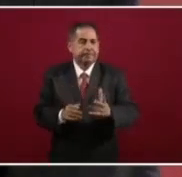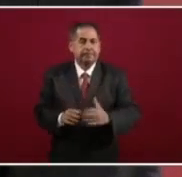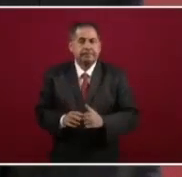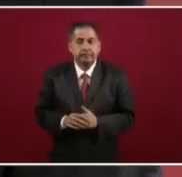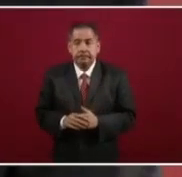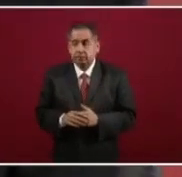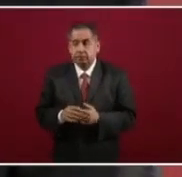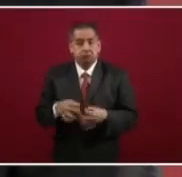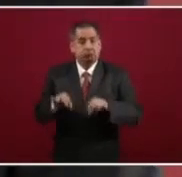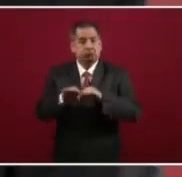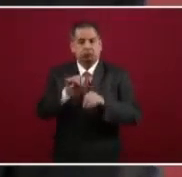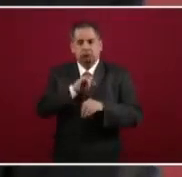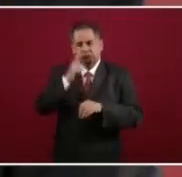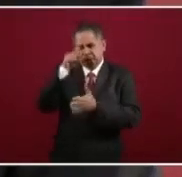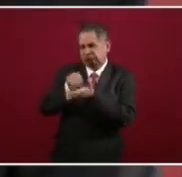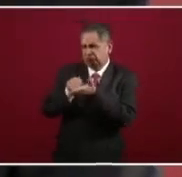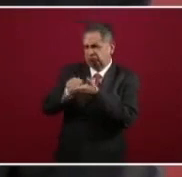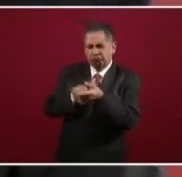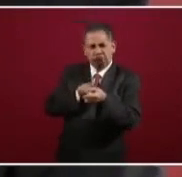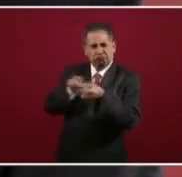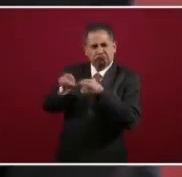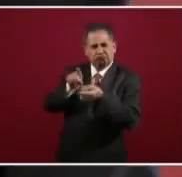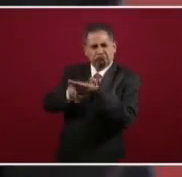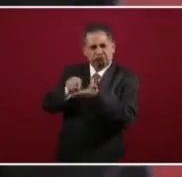especialistas en la calumnia